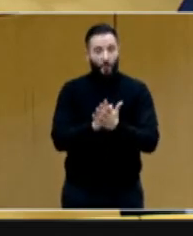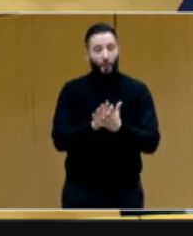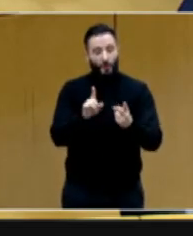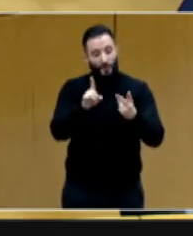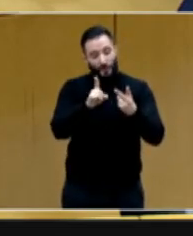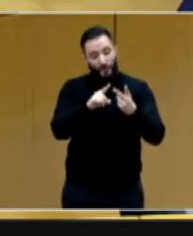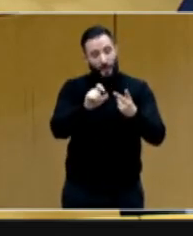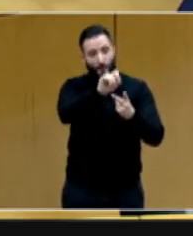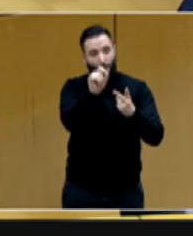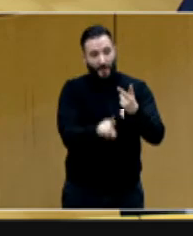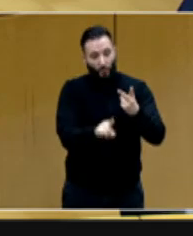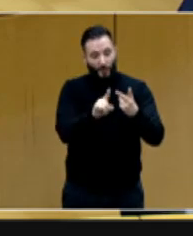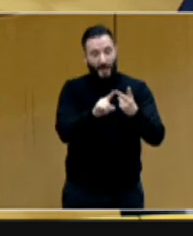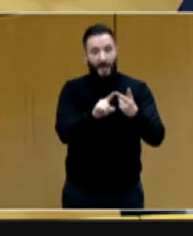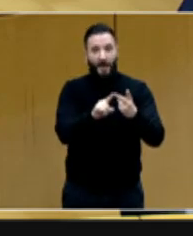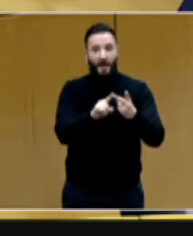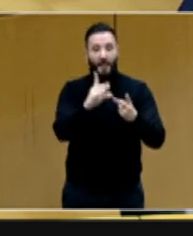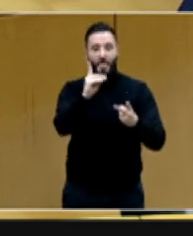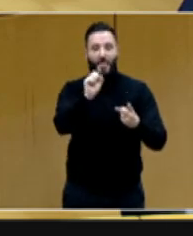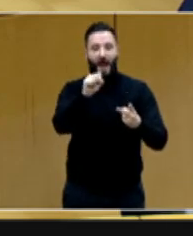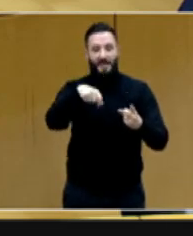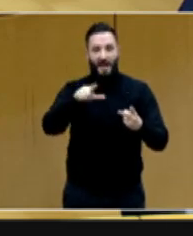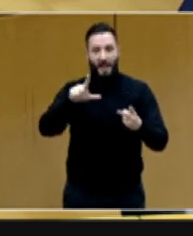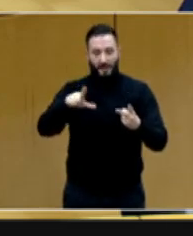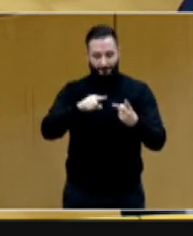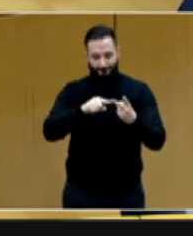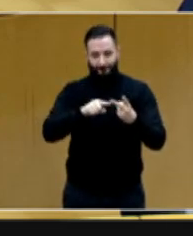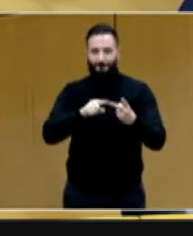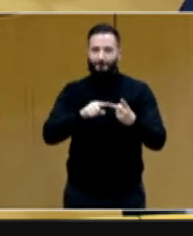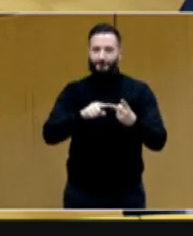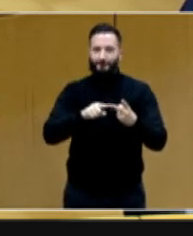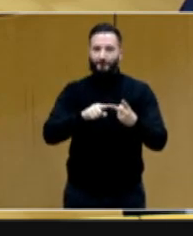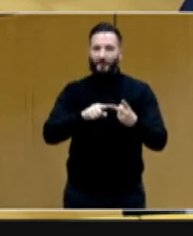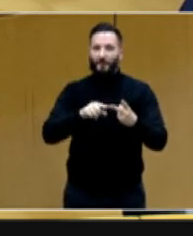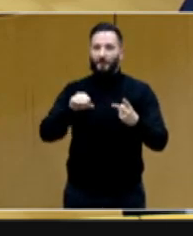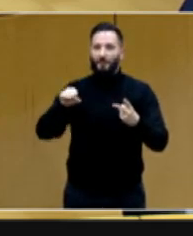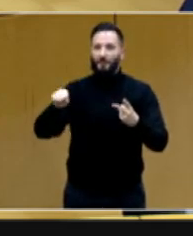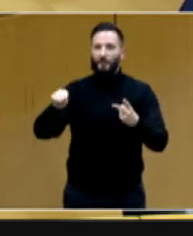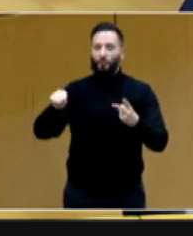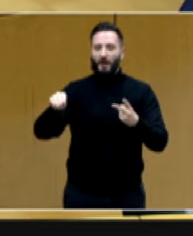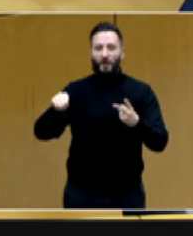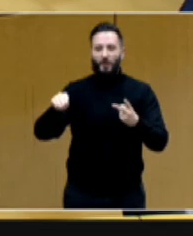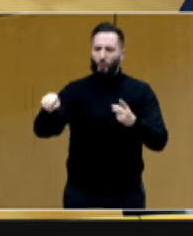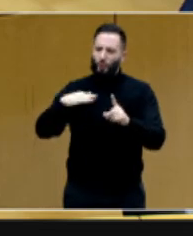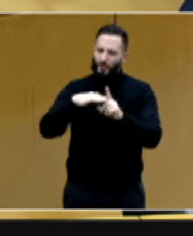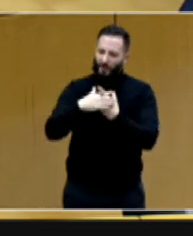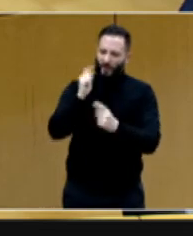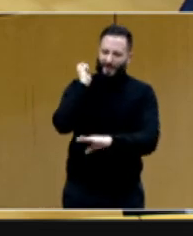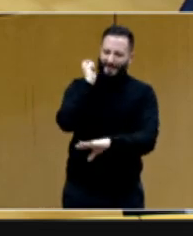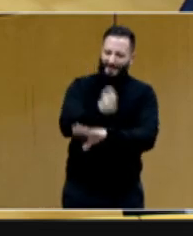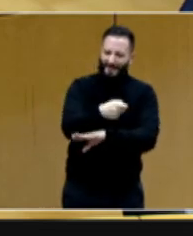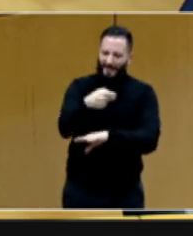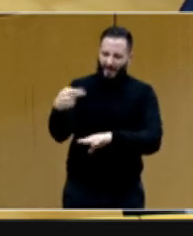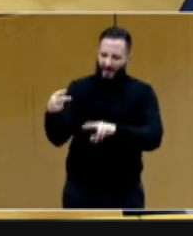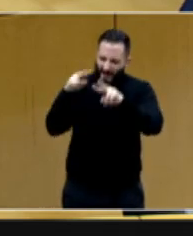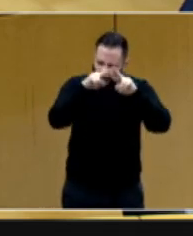pregunta para Daniel Daniel Vas a revisar tu tu sentencia qué